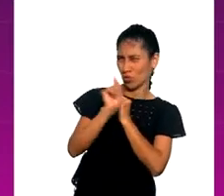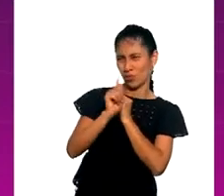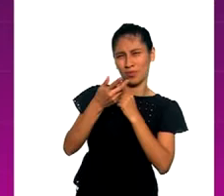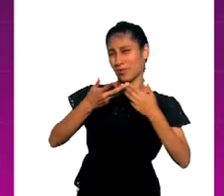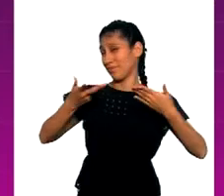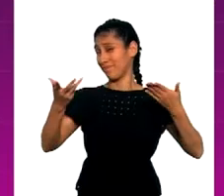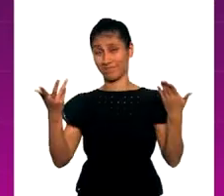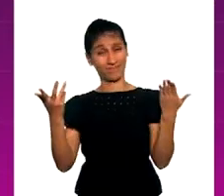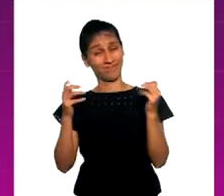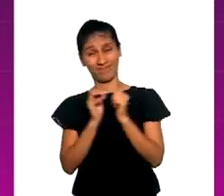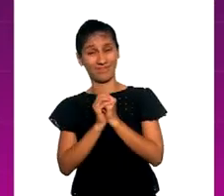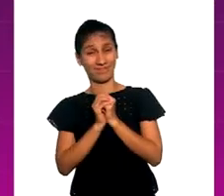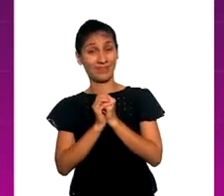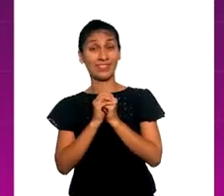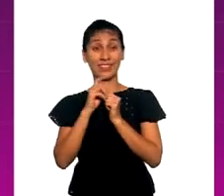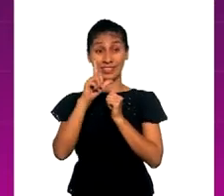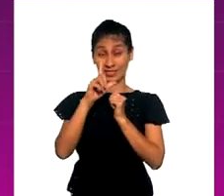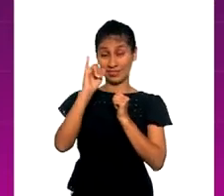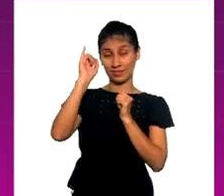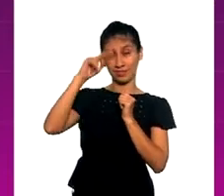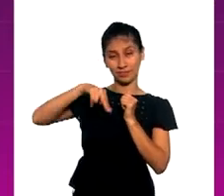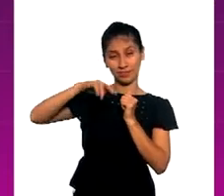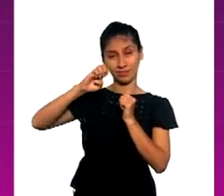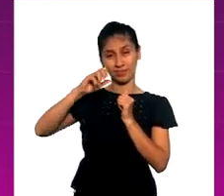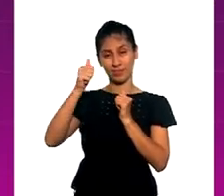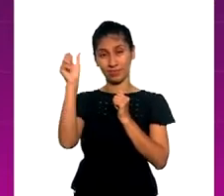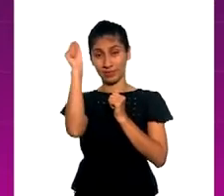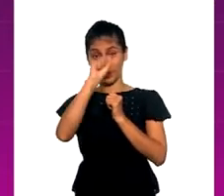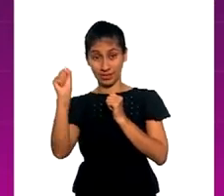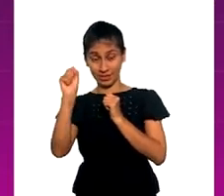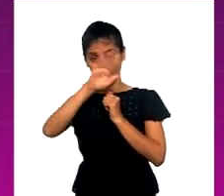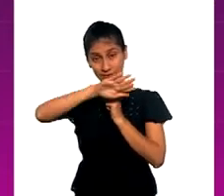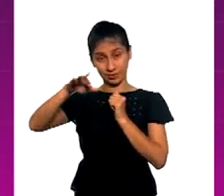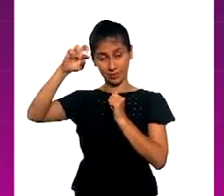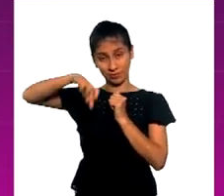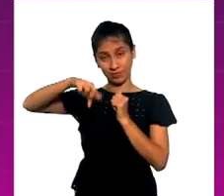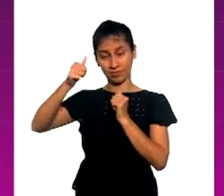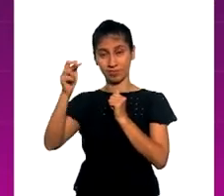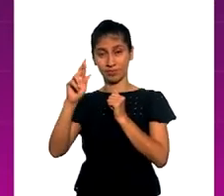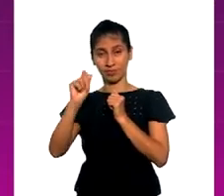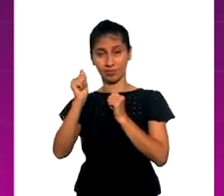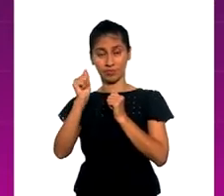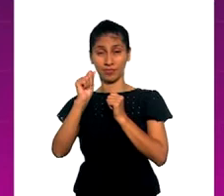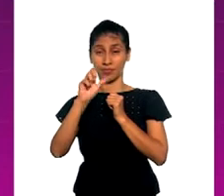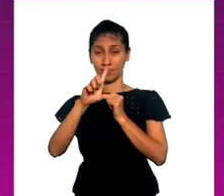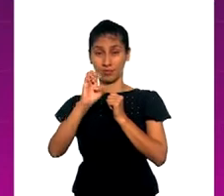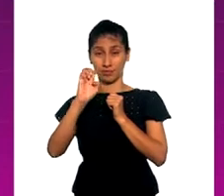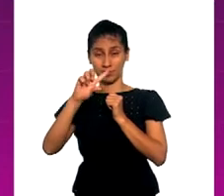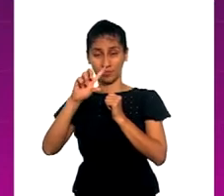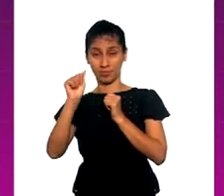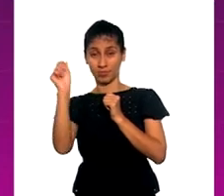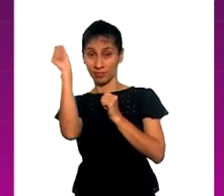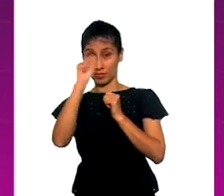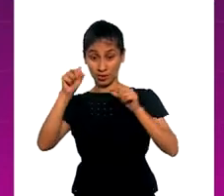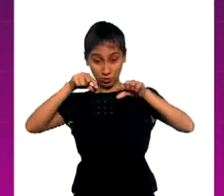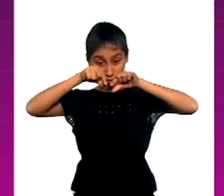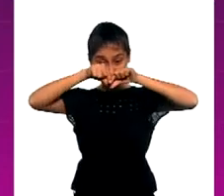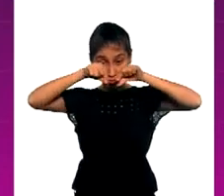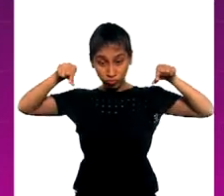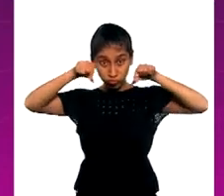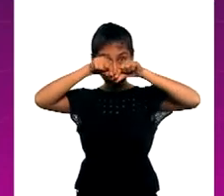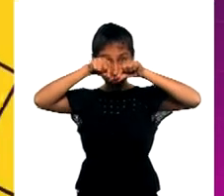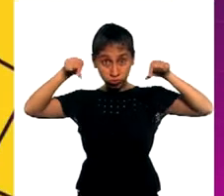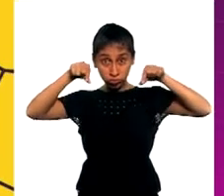estimado las líneas paralelas son aquellas que si las prolongamos nunca se